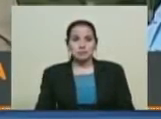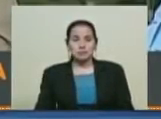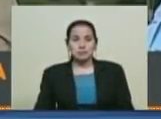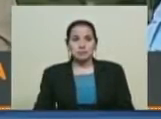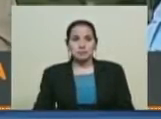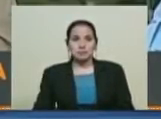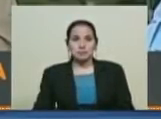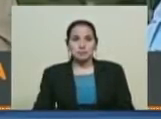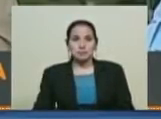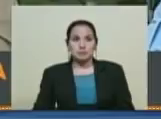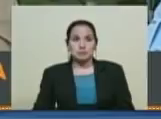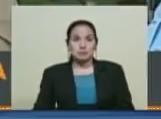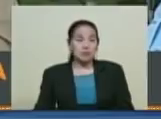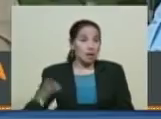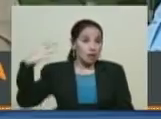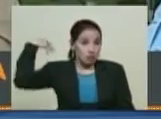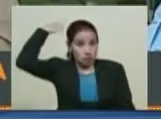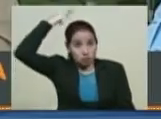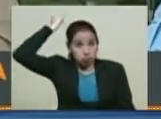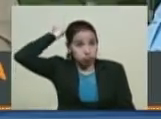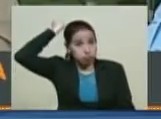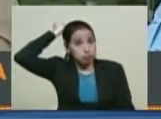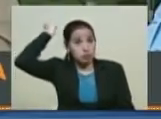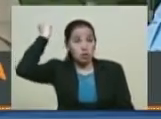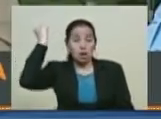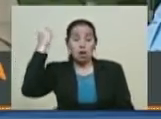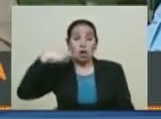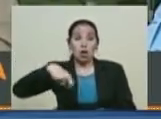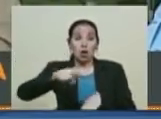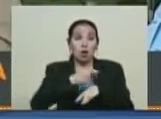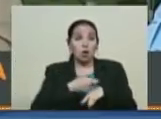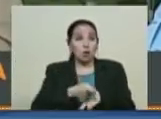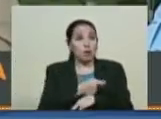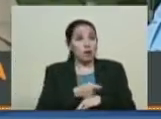que se amarre el moño el gobernador de Nueva Esparta.